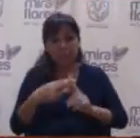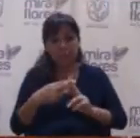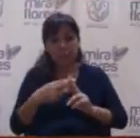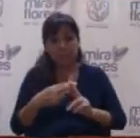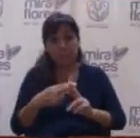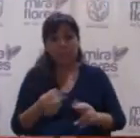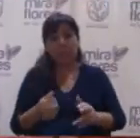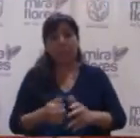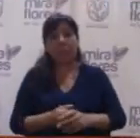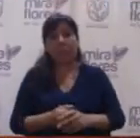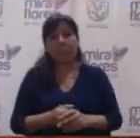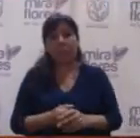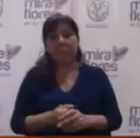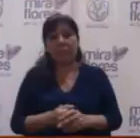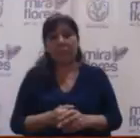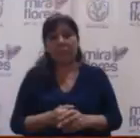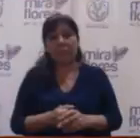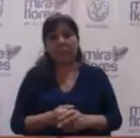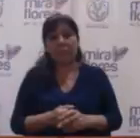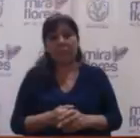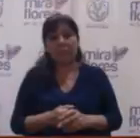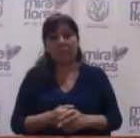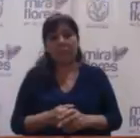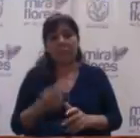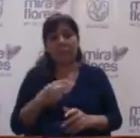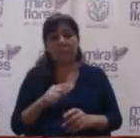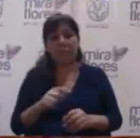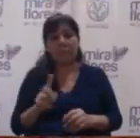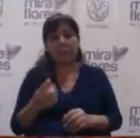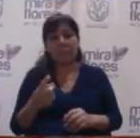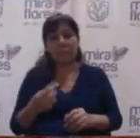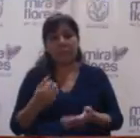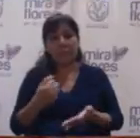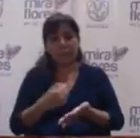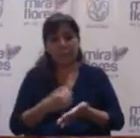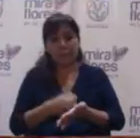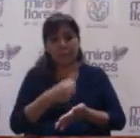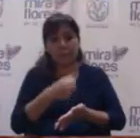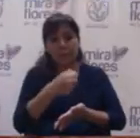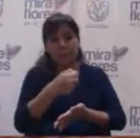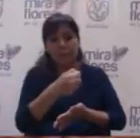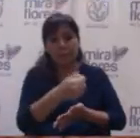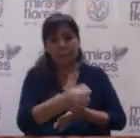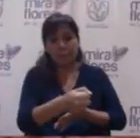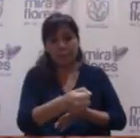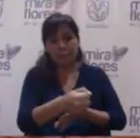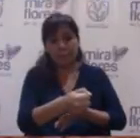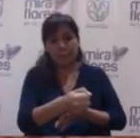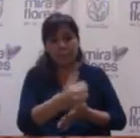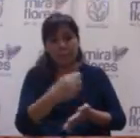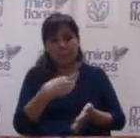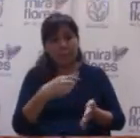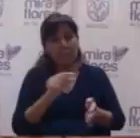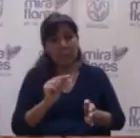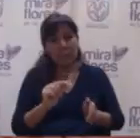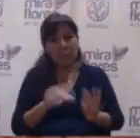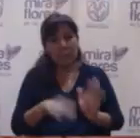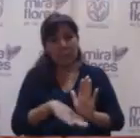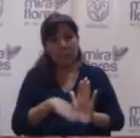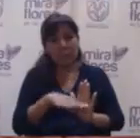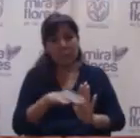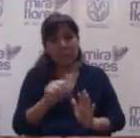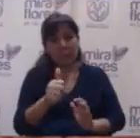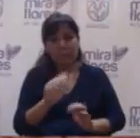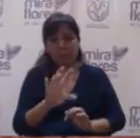regidor, el letrero del monto de la inversión, que era un poco más de